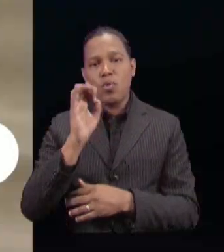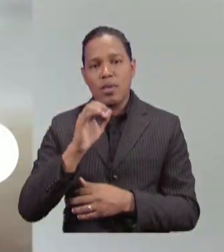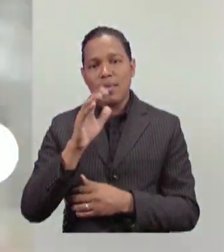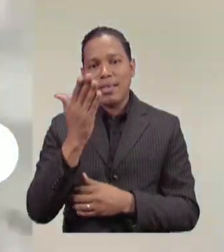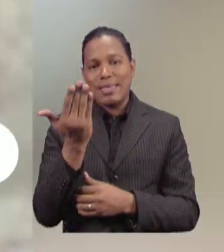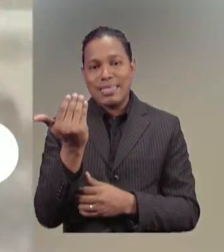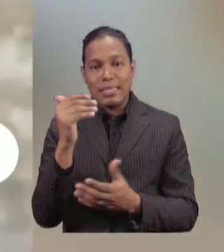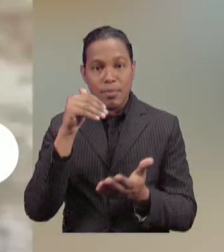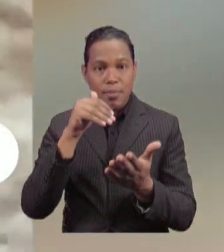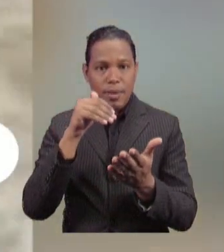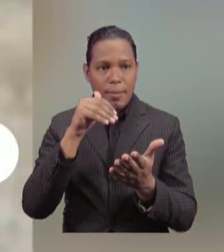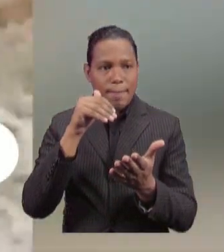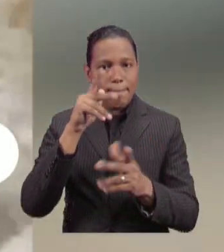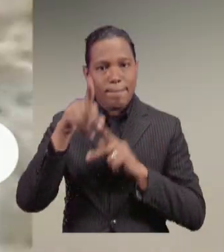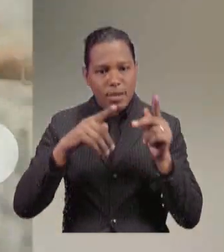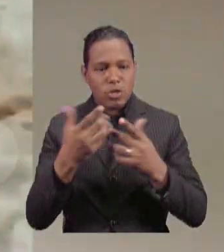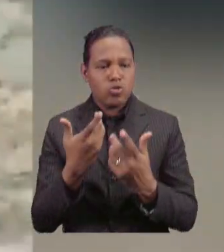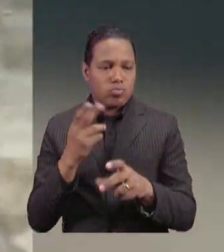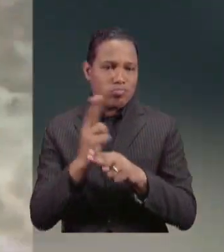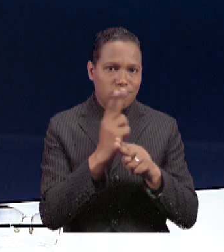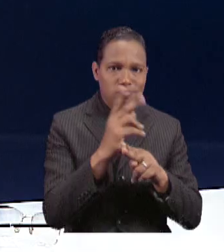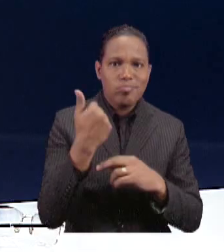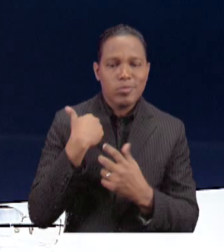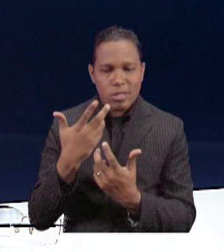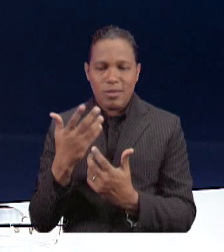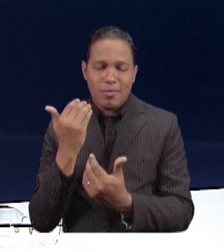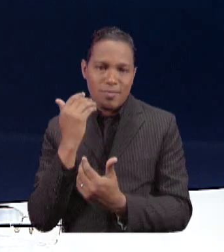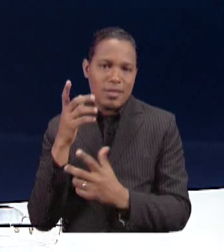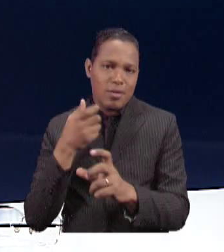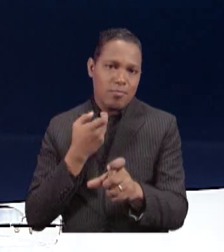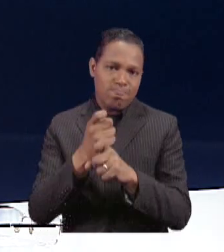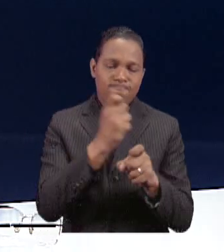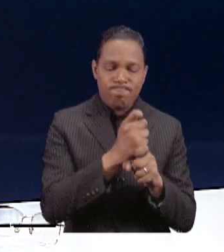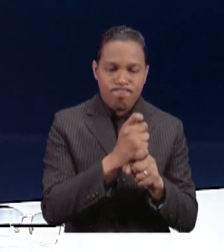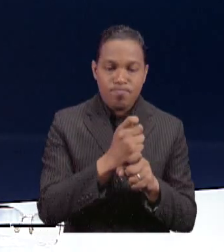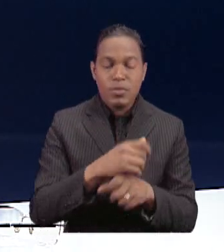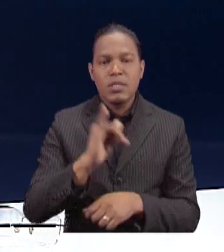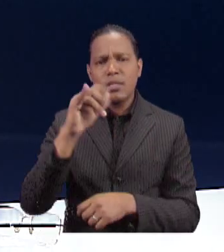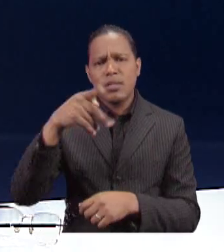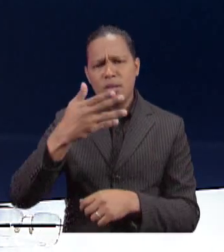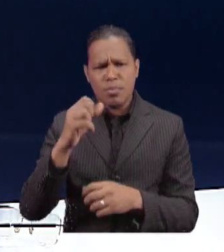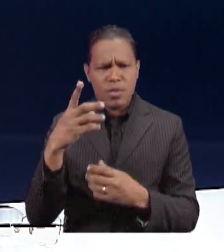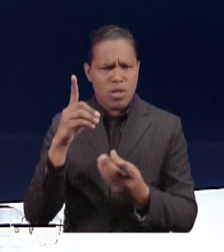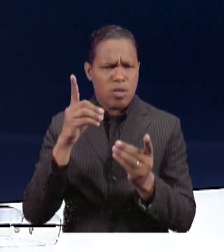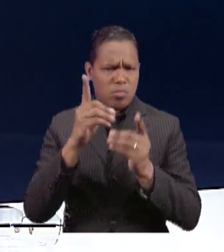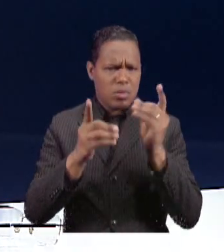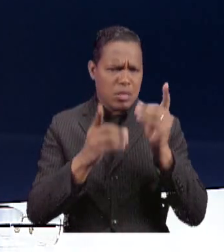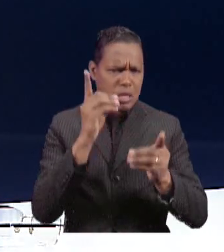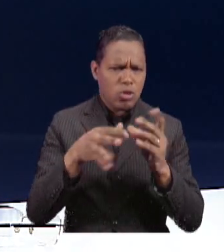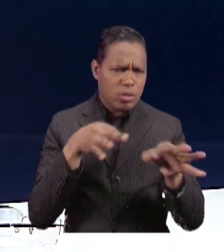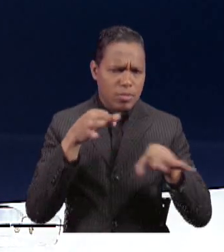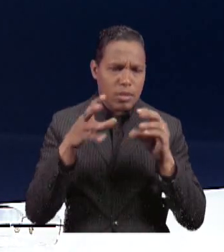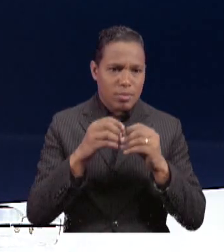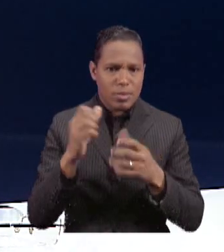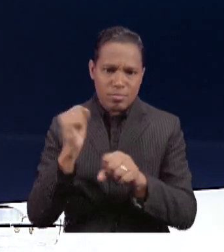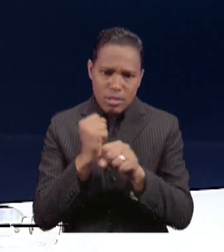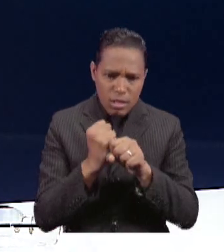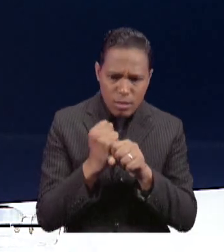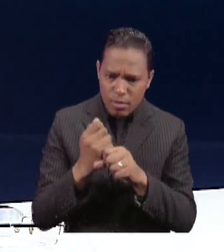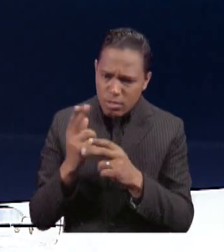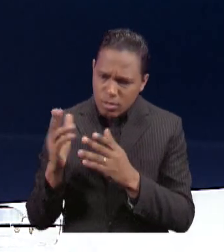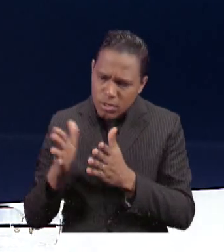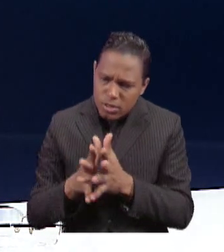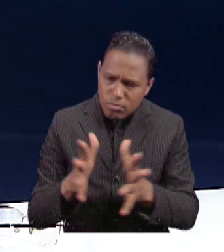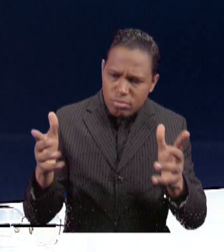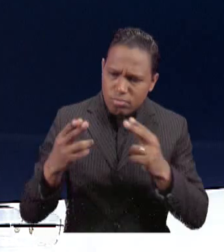1.015.924 usuarios. Tendremos la reacción por parte de los directivos de INAPA, además de cómo esa labor se ha ido ramificando para restablecer